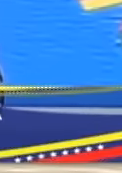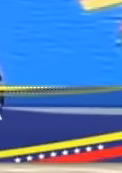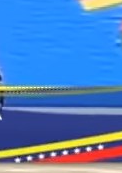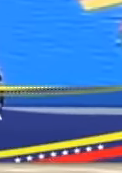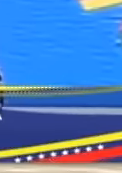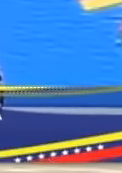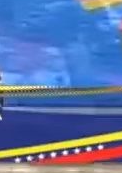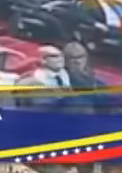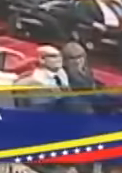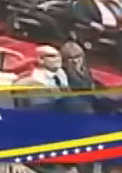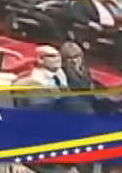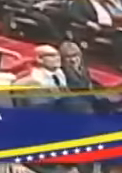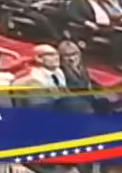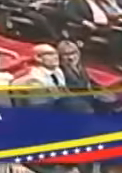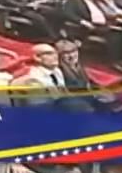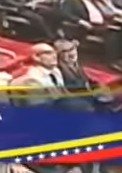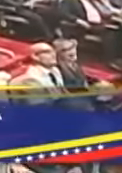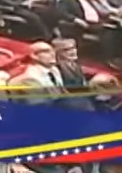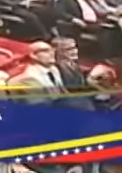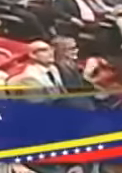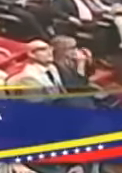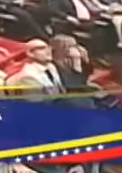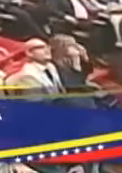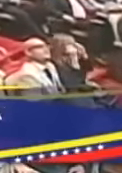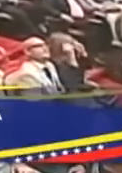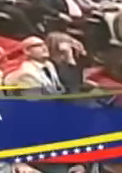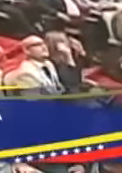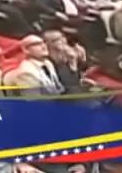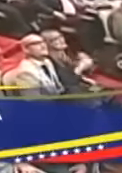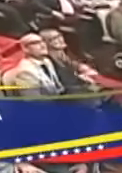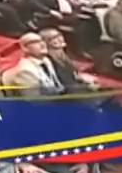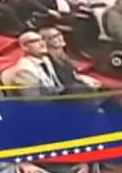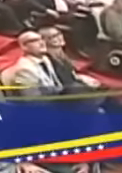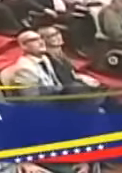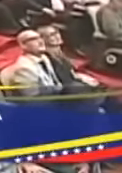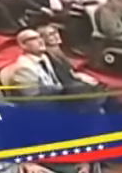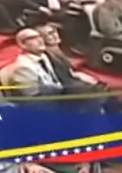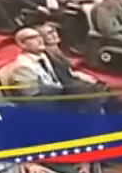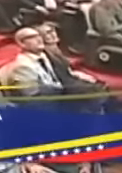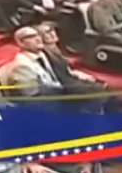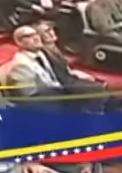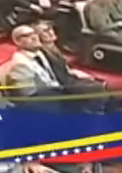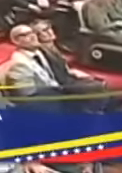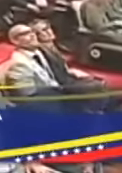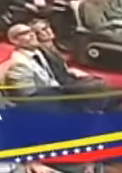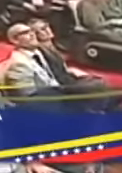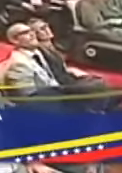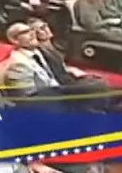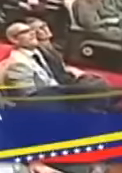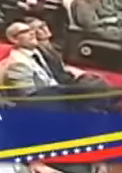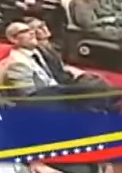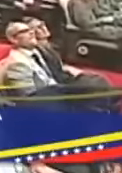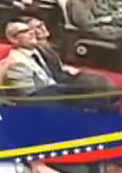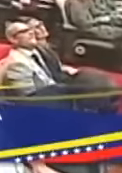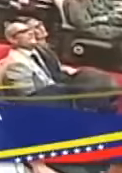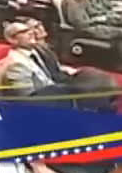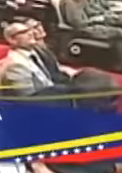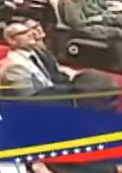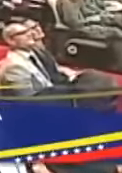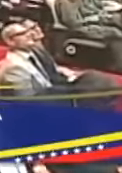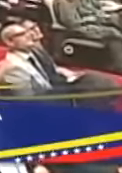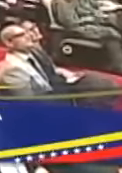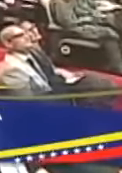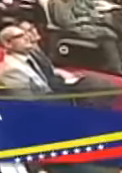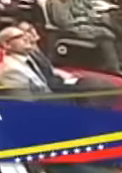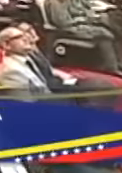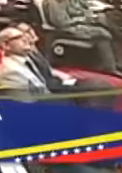profesor. Muchas gracias, muy apreciado presidente. Saludos a todos,